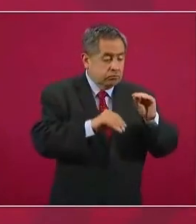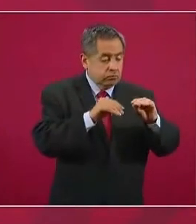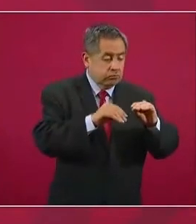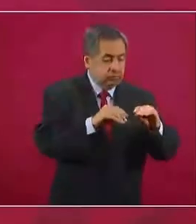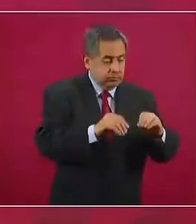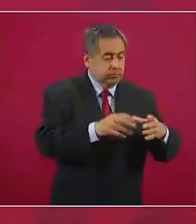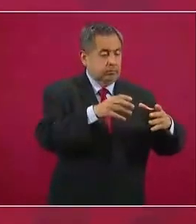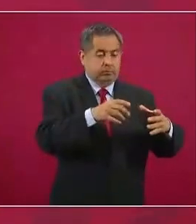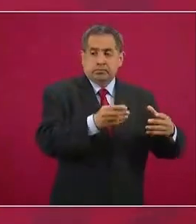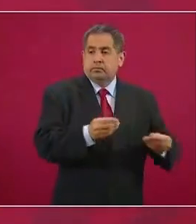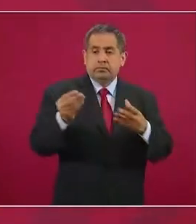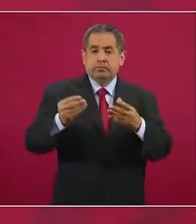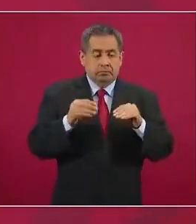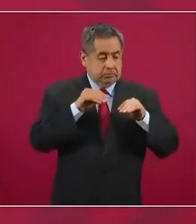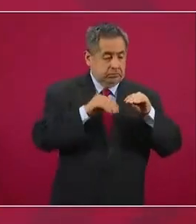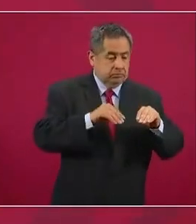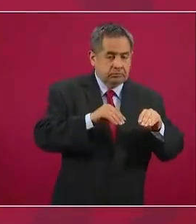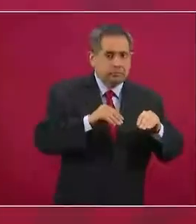productos.